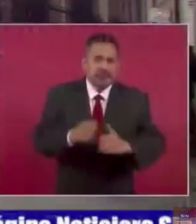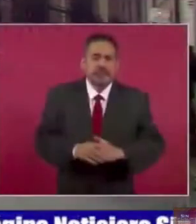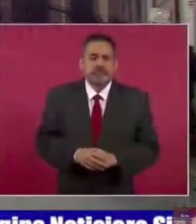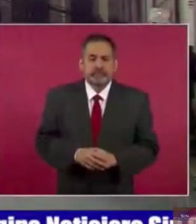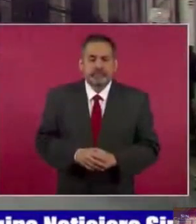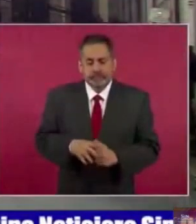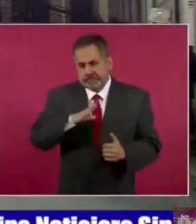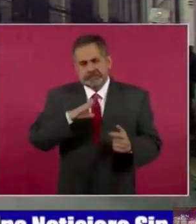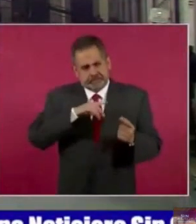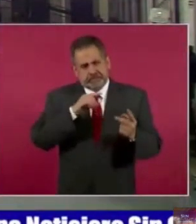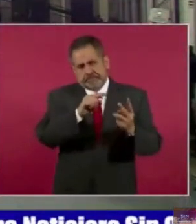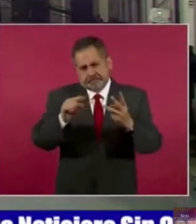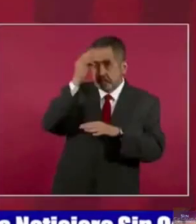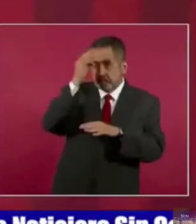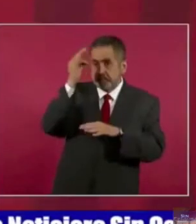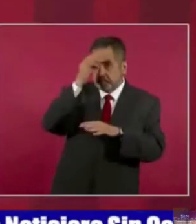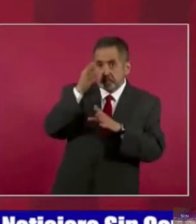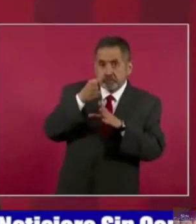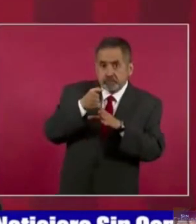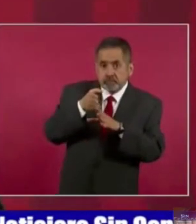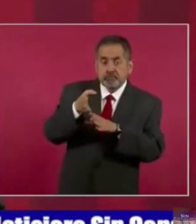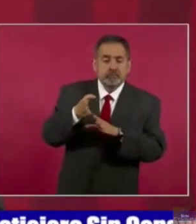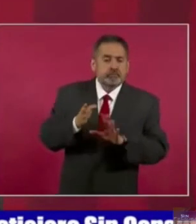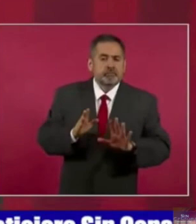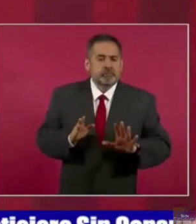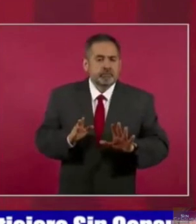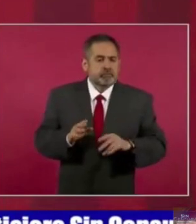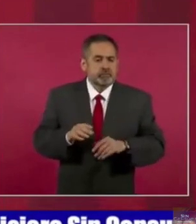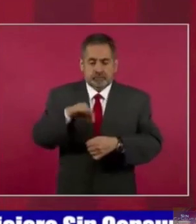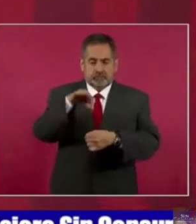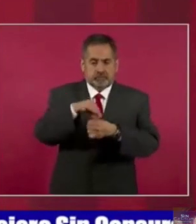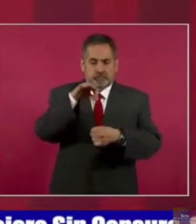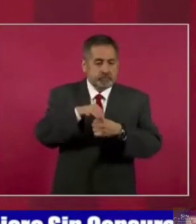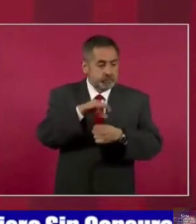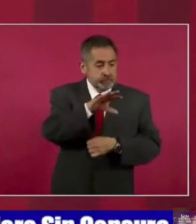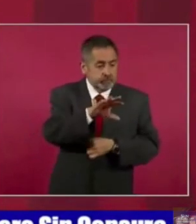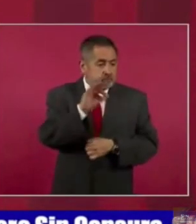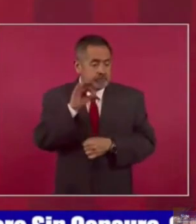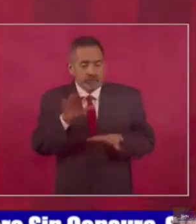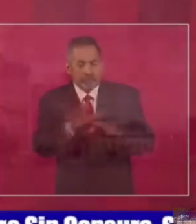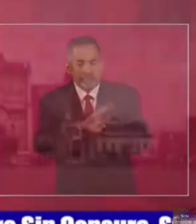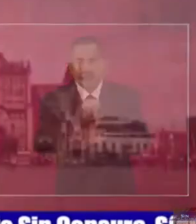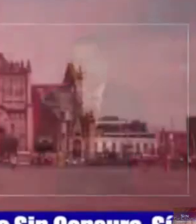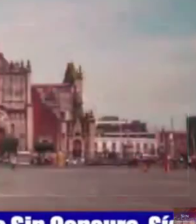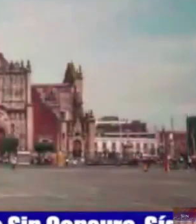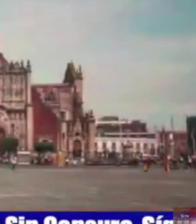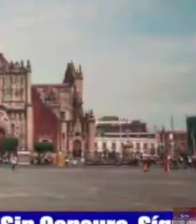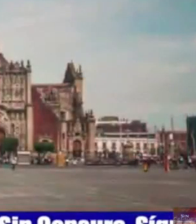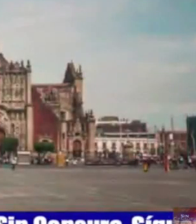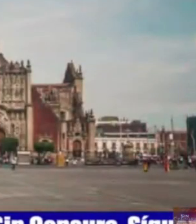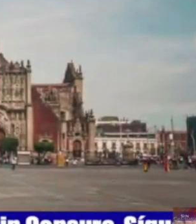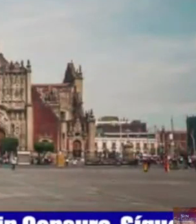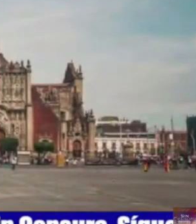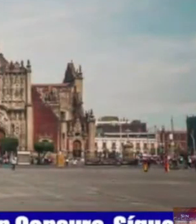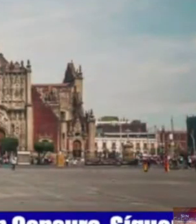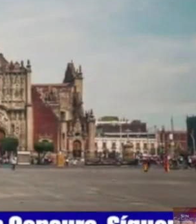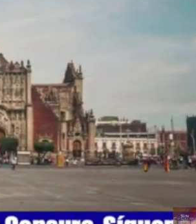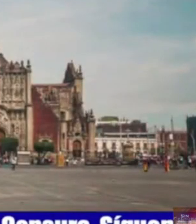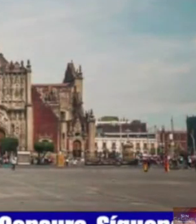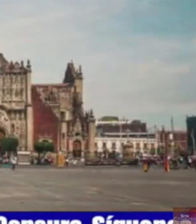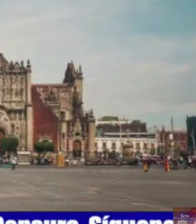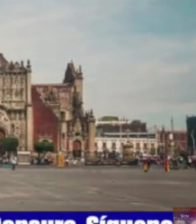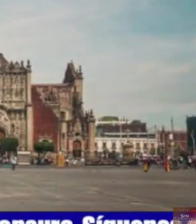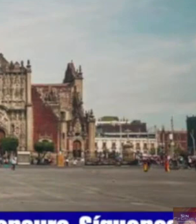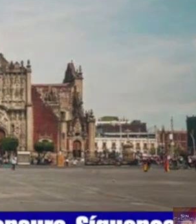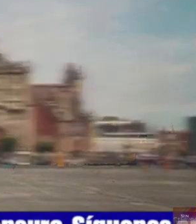del Partido Liberal Mexicano, que es algo que hay que seguir con mucha atención, pues bueno, terminó por distanciar a ambos personajes hasta